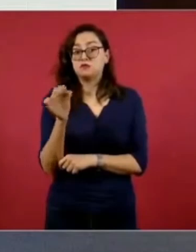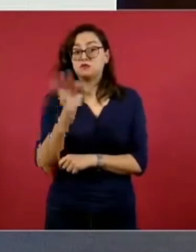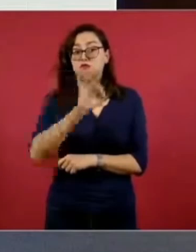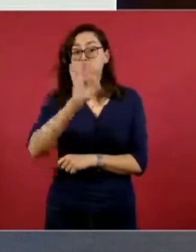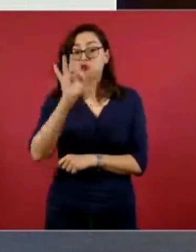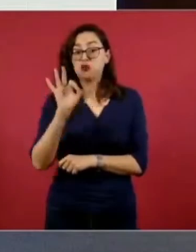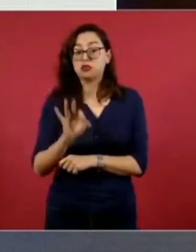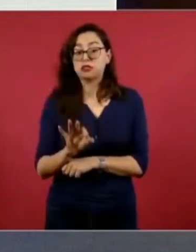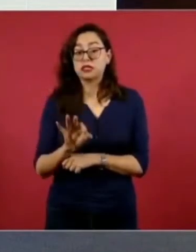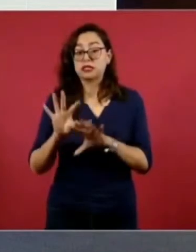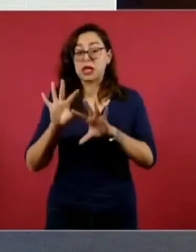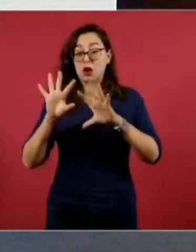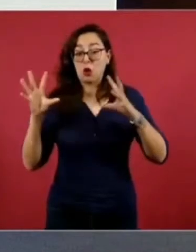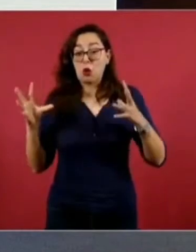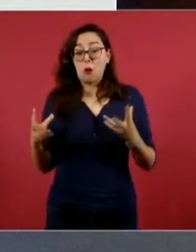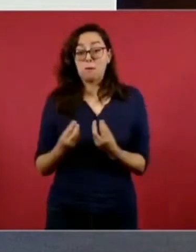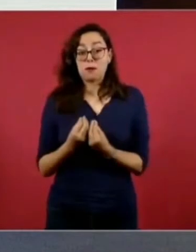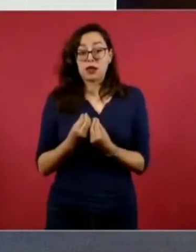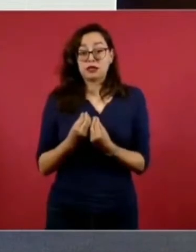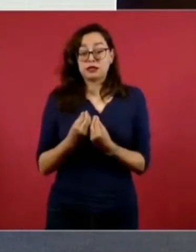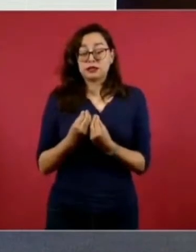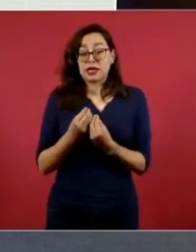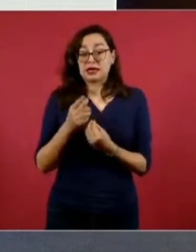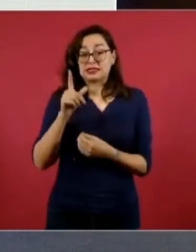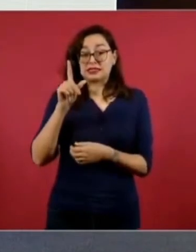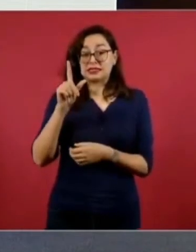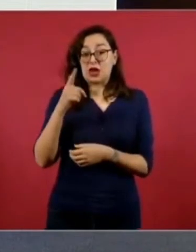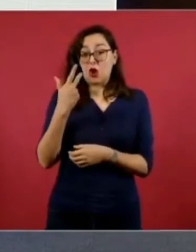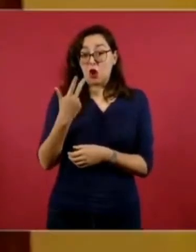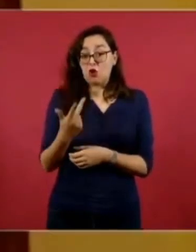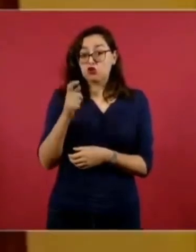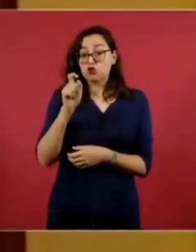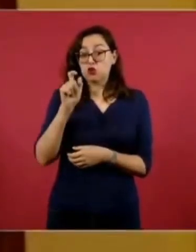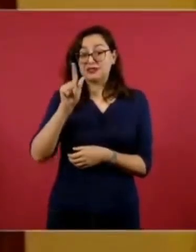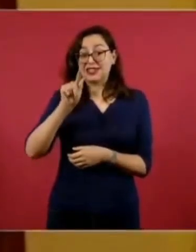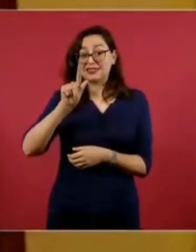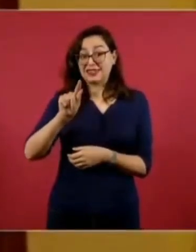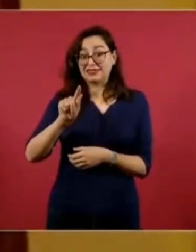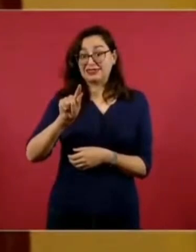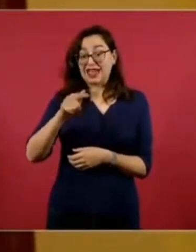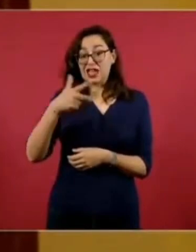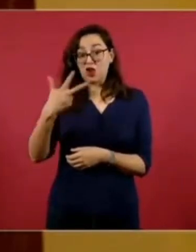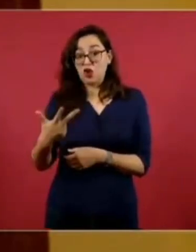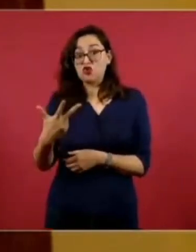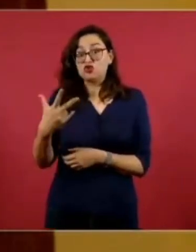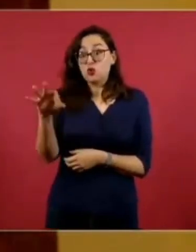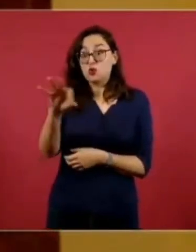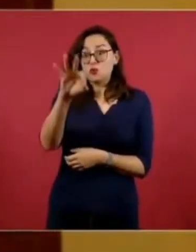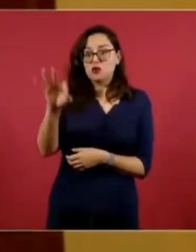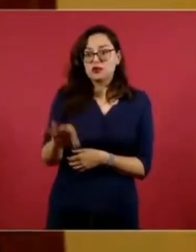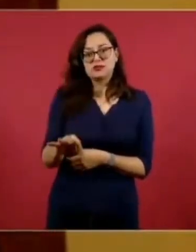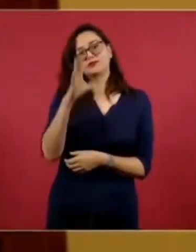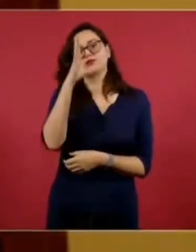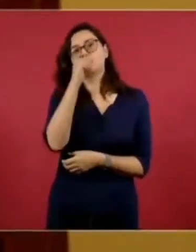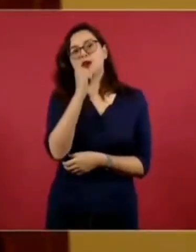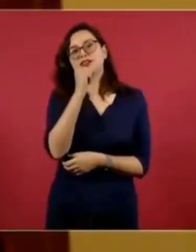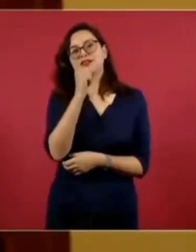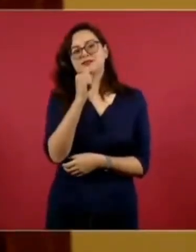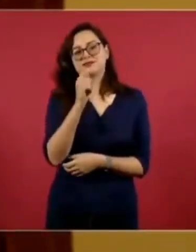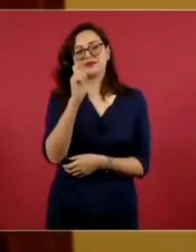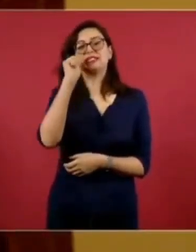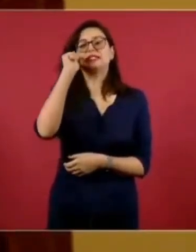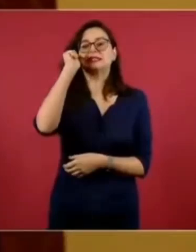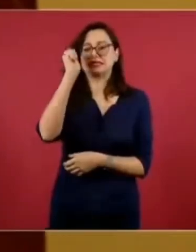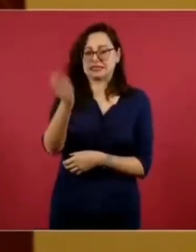porcentaje del total de la Cámara que exceda en 8 puntos a su porcentaje de votación nacional. Es